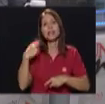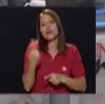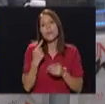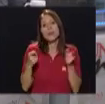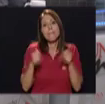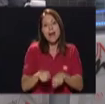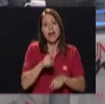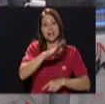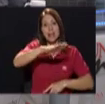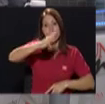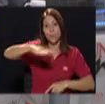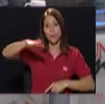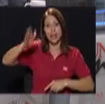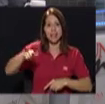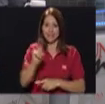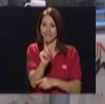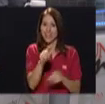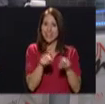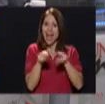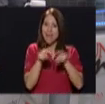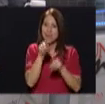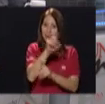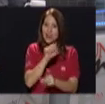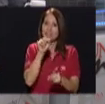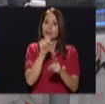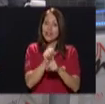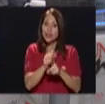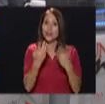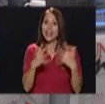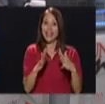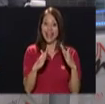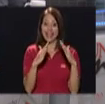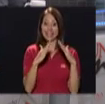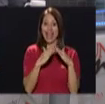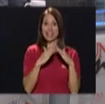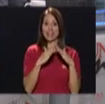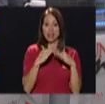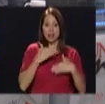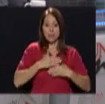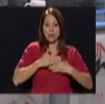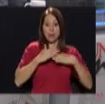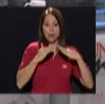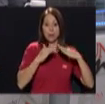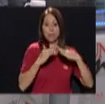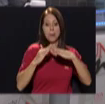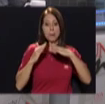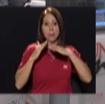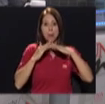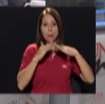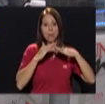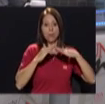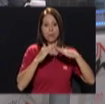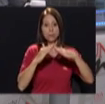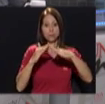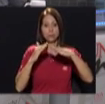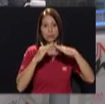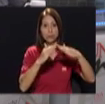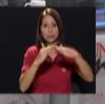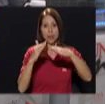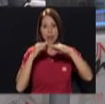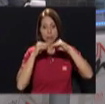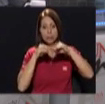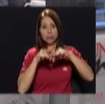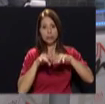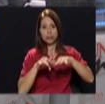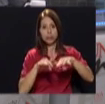las montañas, sino que también es una situación no solo de que las casas se estén metiendo en los hábitats, sino que también pues